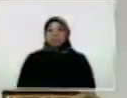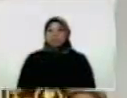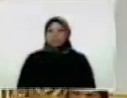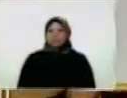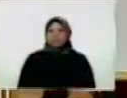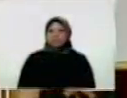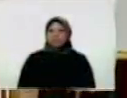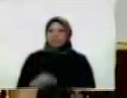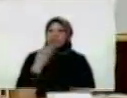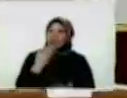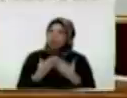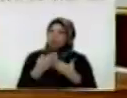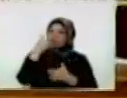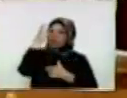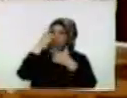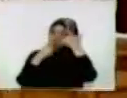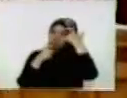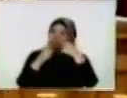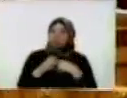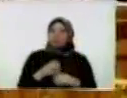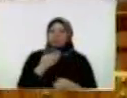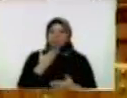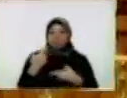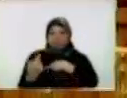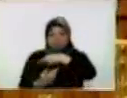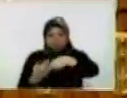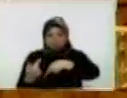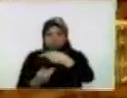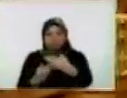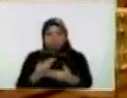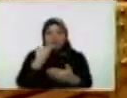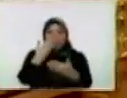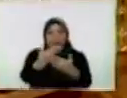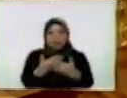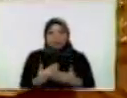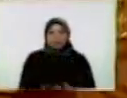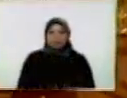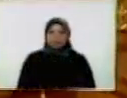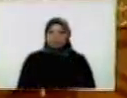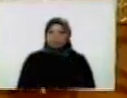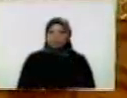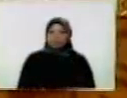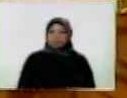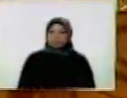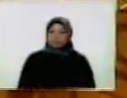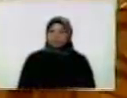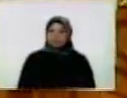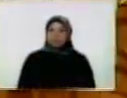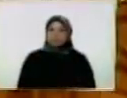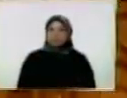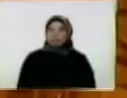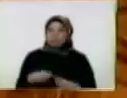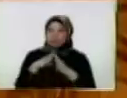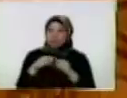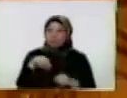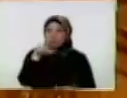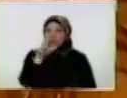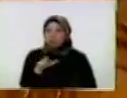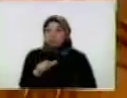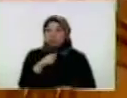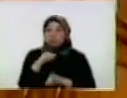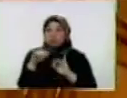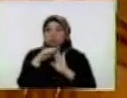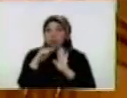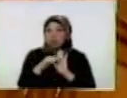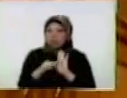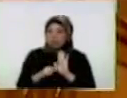es gracias a la revolución. Todas estas medidas que ha tomado el